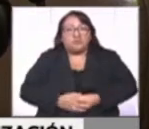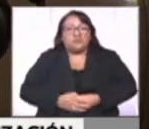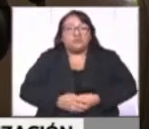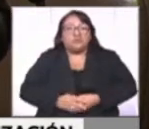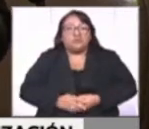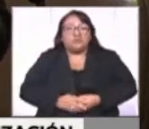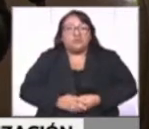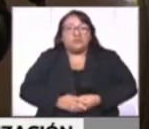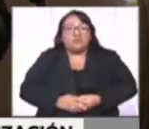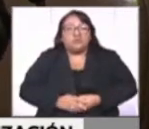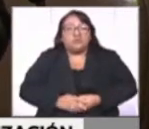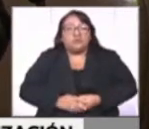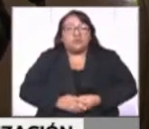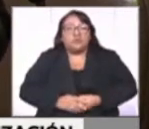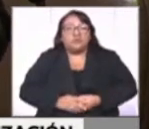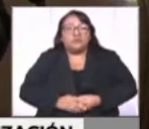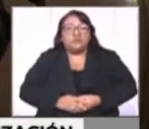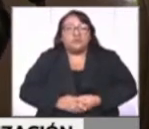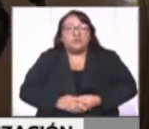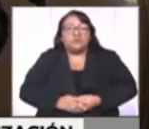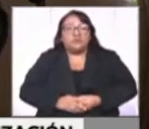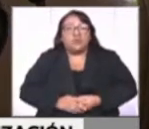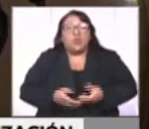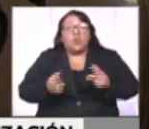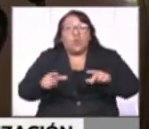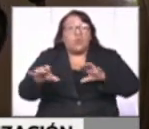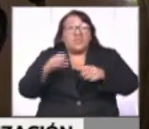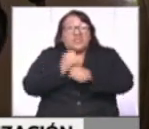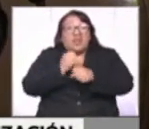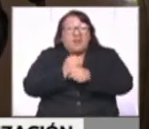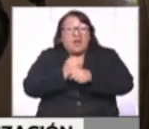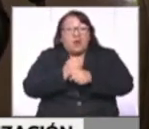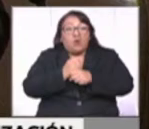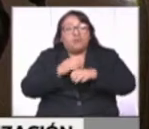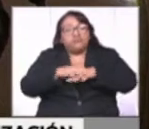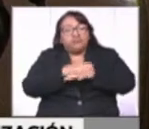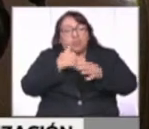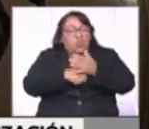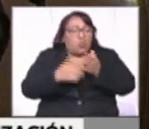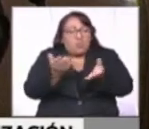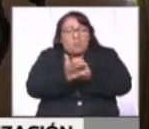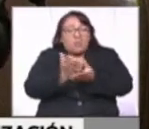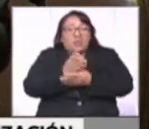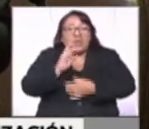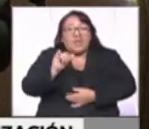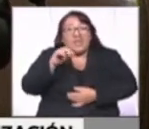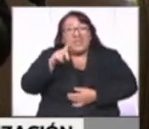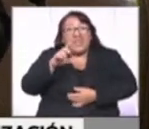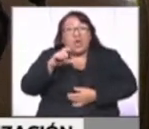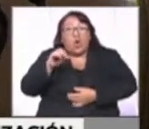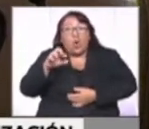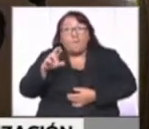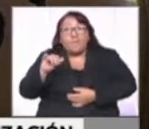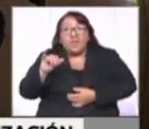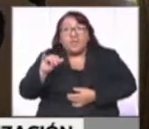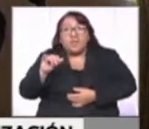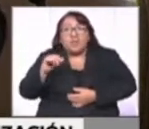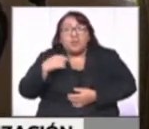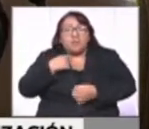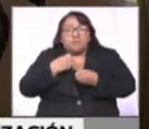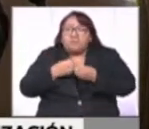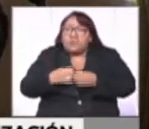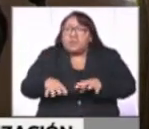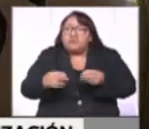La reducción de la capacidad resolutiva del INDICOPI ha ocasionado un problema público en perjuicio de